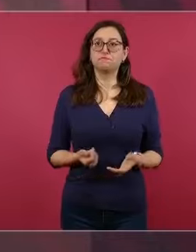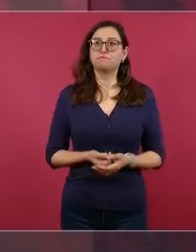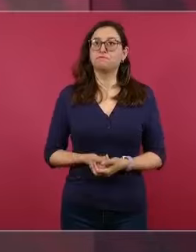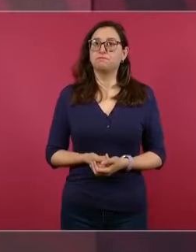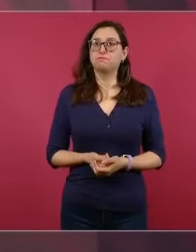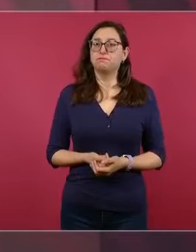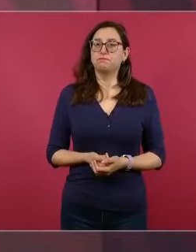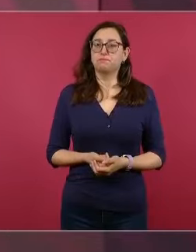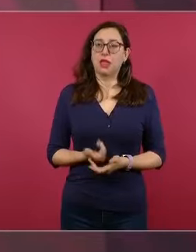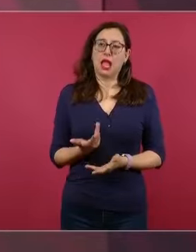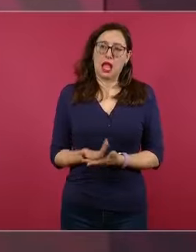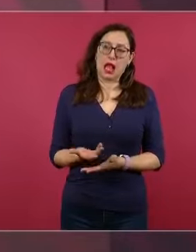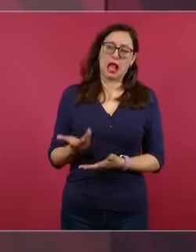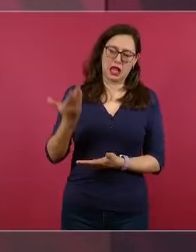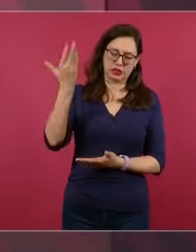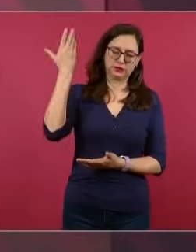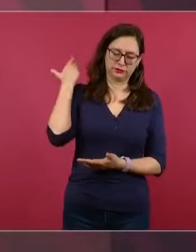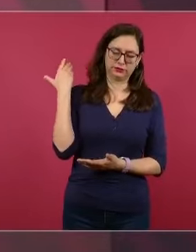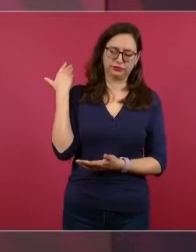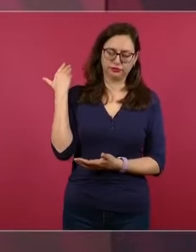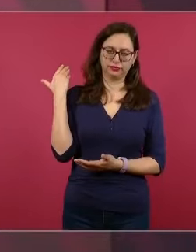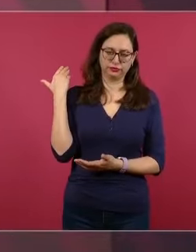más cuando